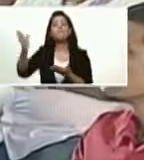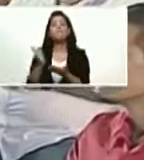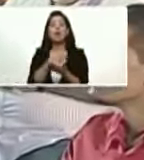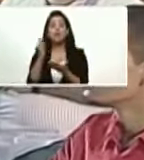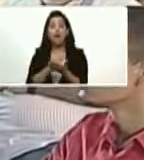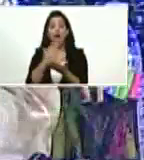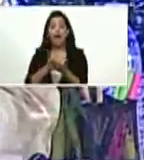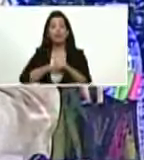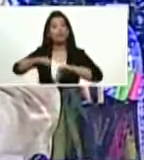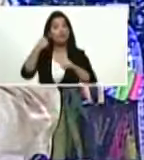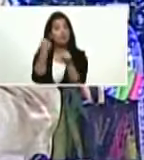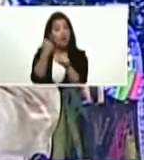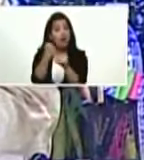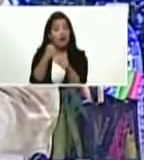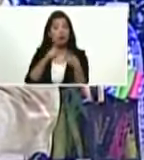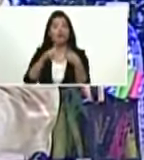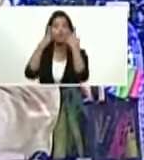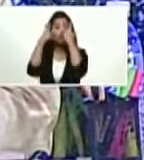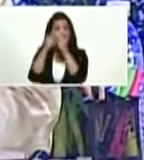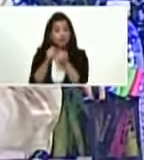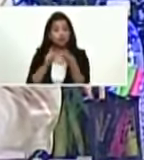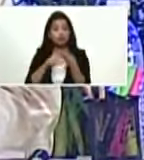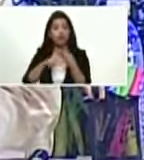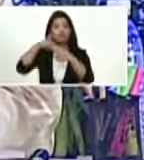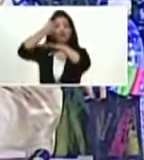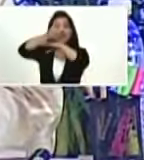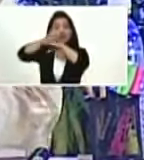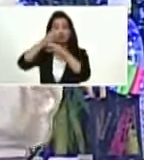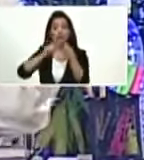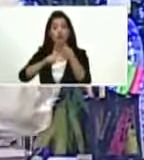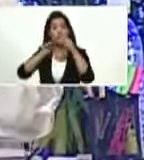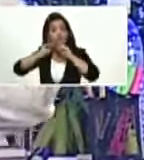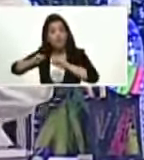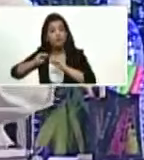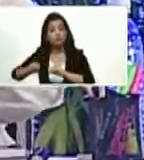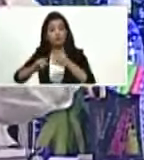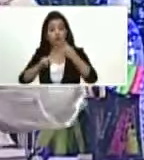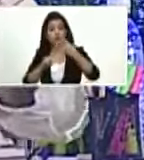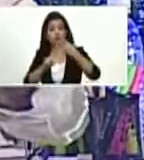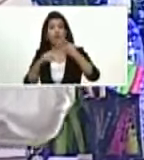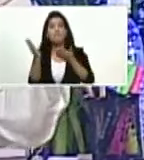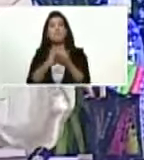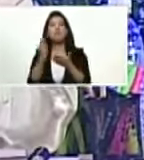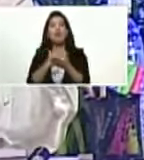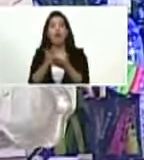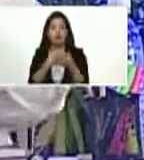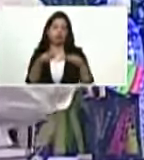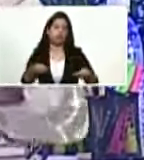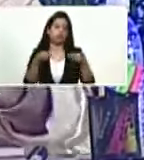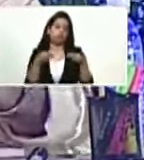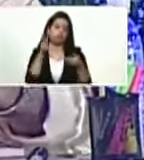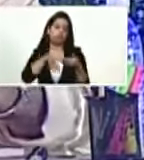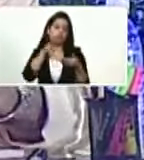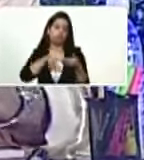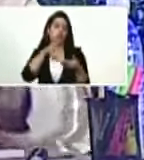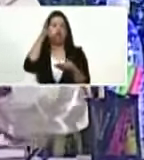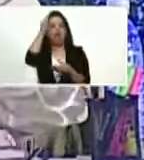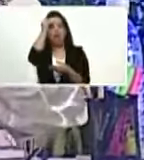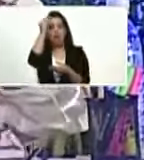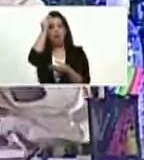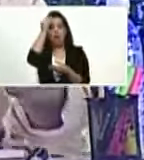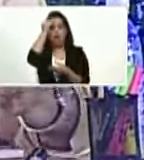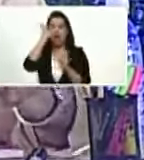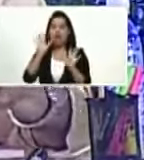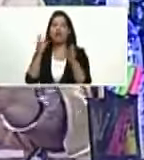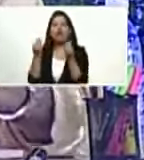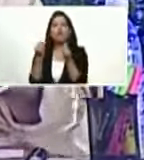de gestión, administración, dirección, formación de la nueva gerencia socialista, de la